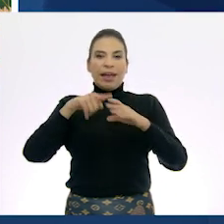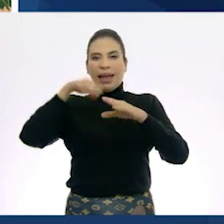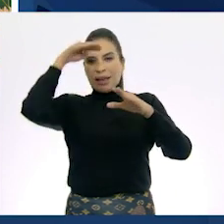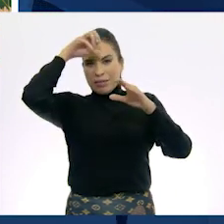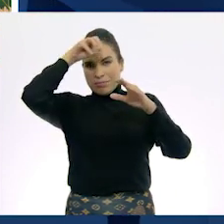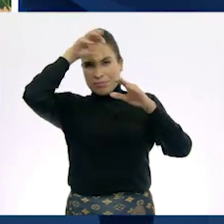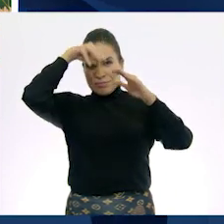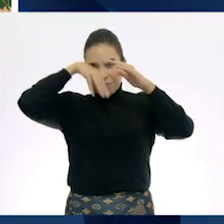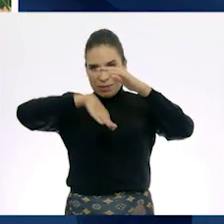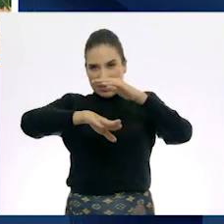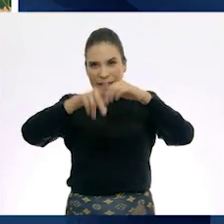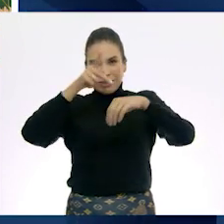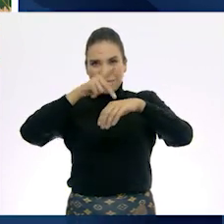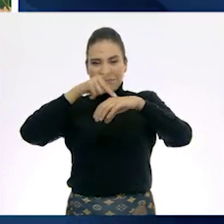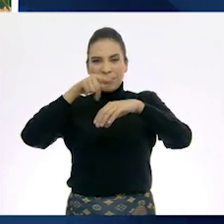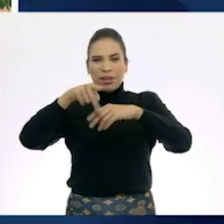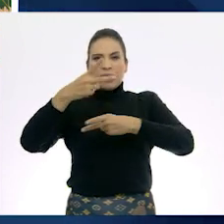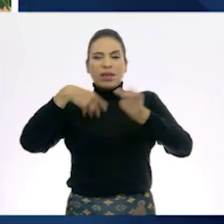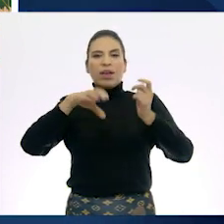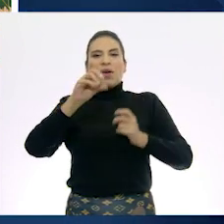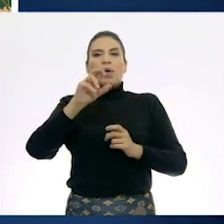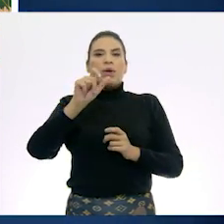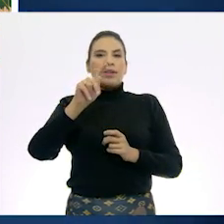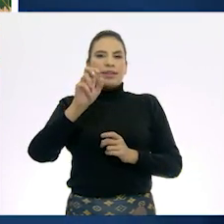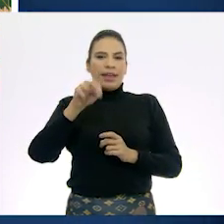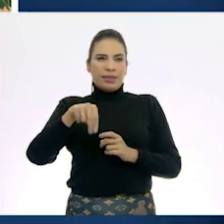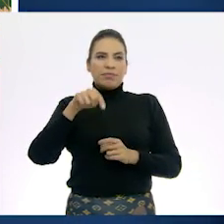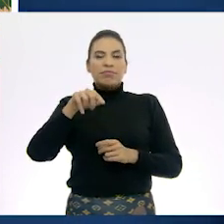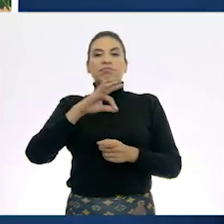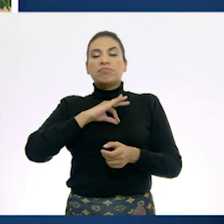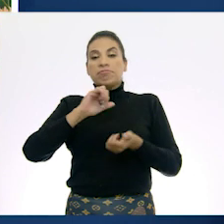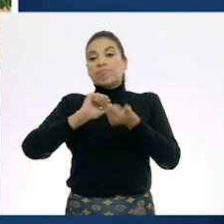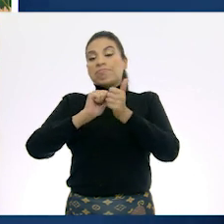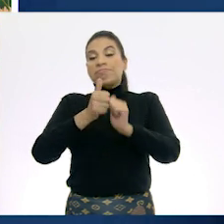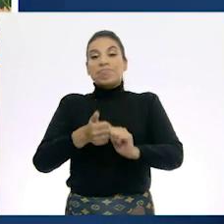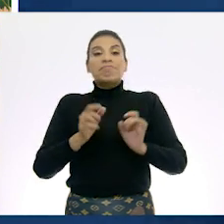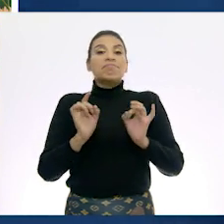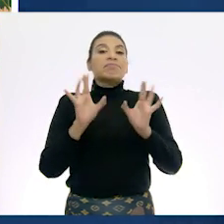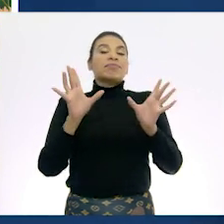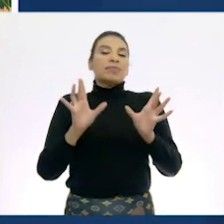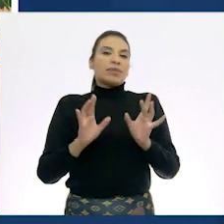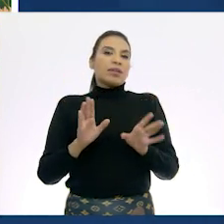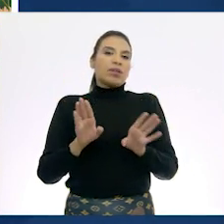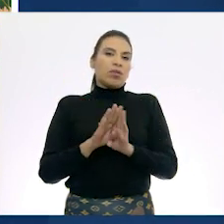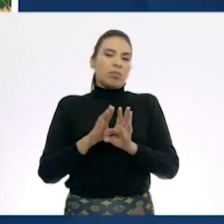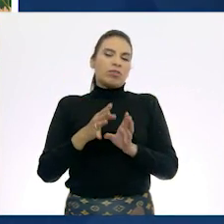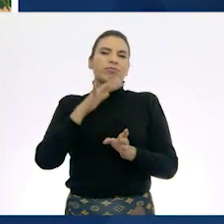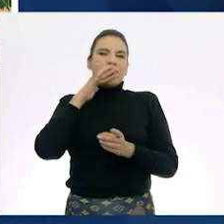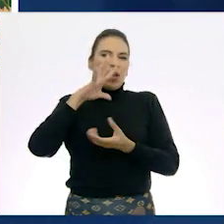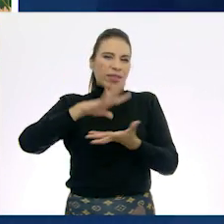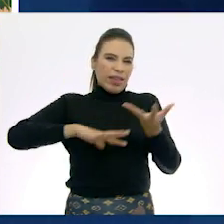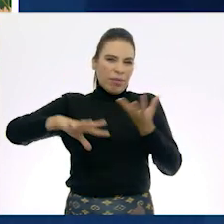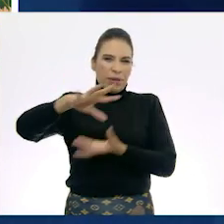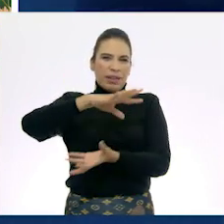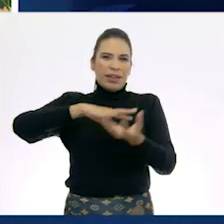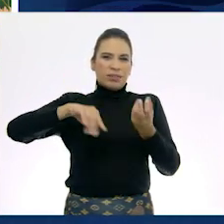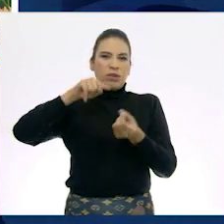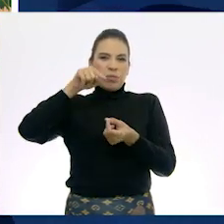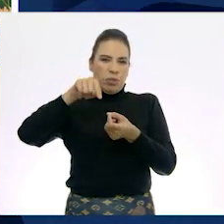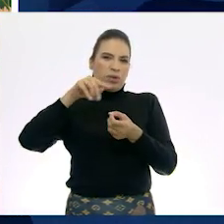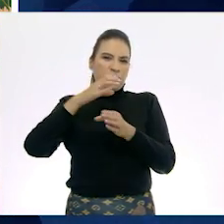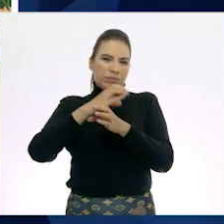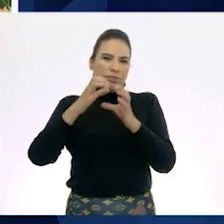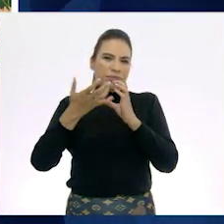minas donde se obtiene el coltán. Y sabemos que después también puede haber una situación de contaminación por estas